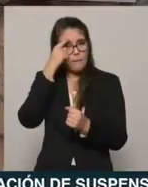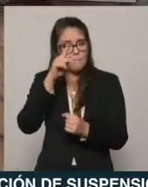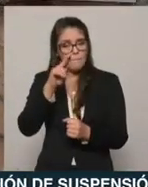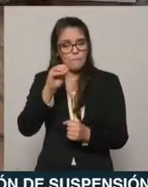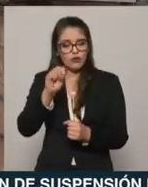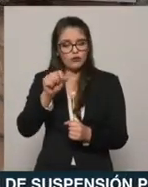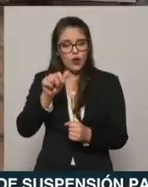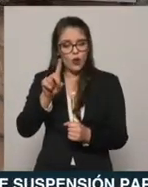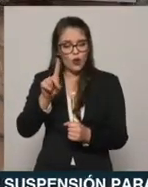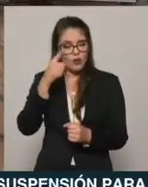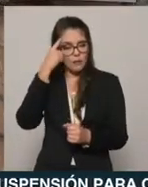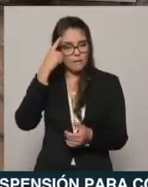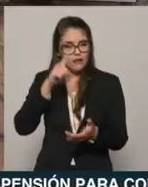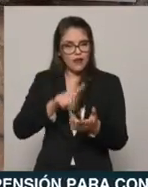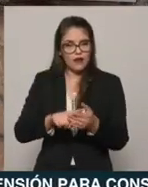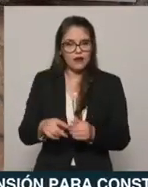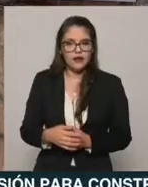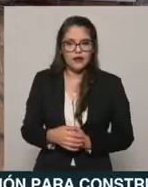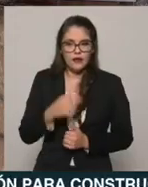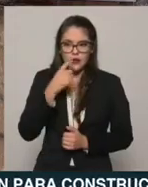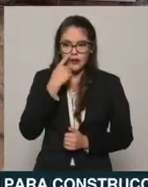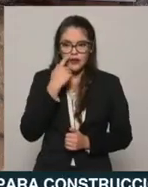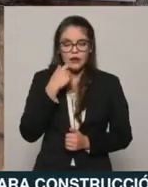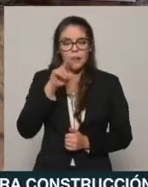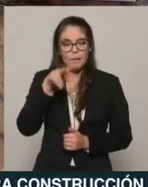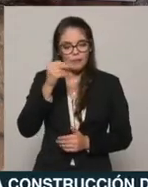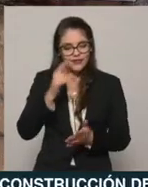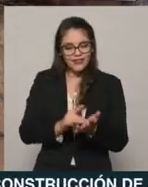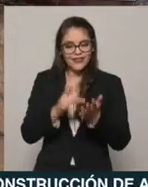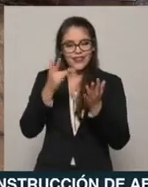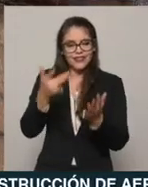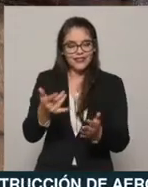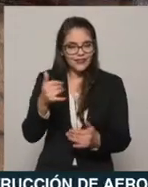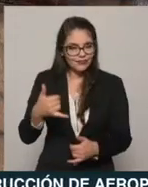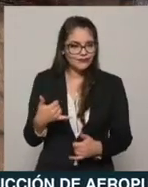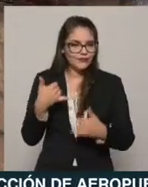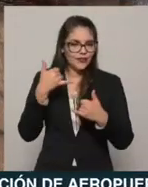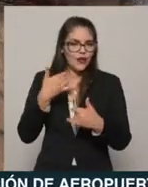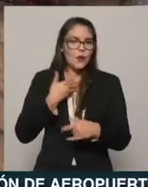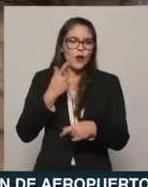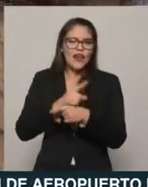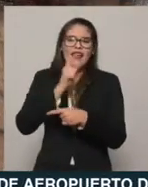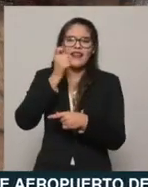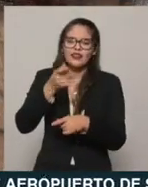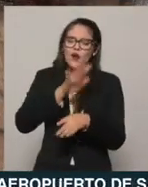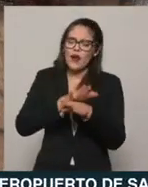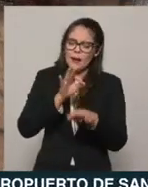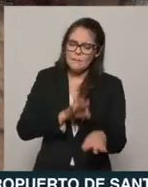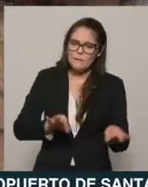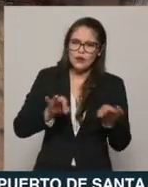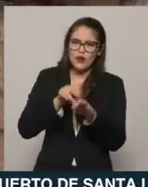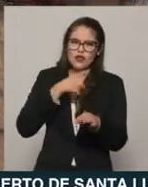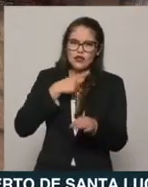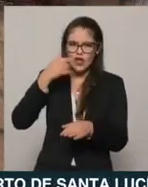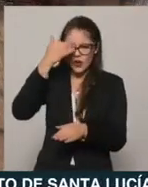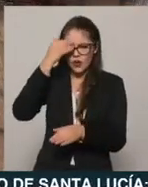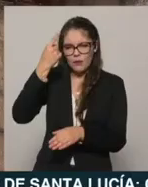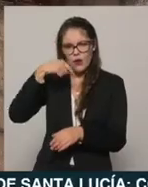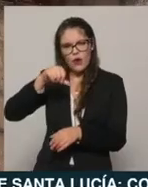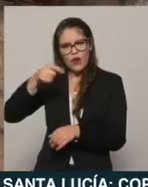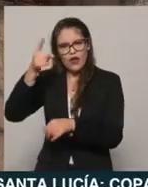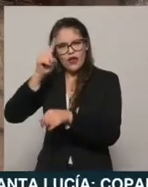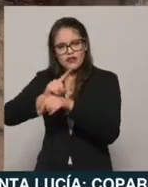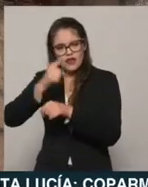Mental. Muchísimas gracias por tomarnos la llamada. Muy buenos días. ¿Qué es lo importante que debemos conocer en el marco de este Día Mundial de la Salud